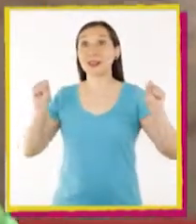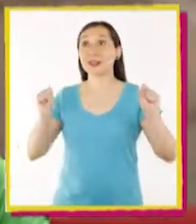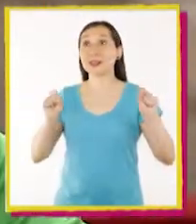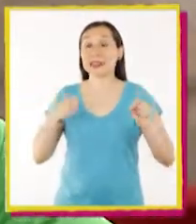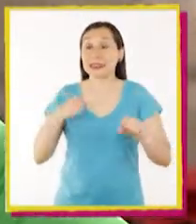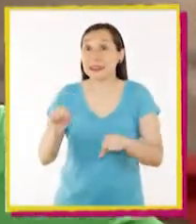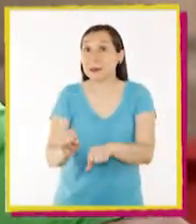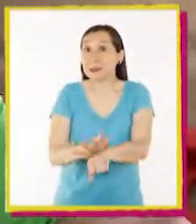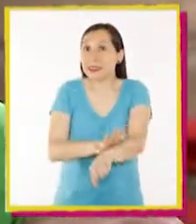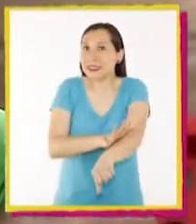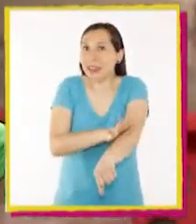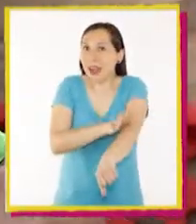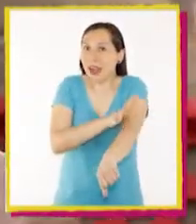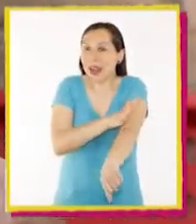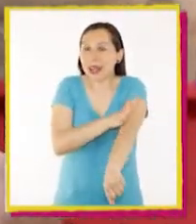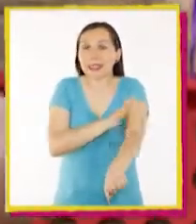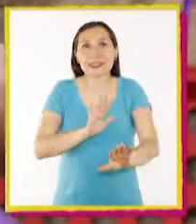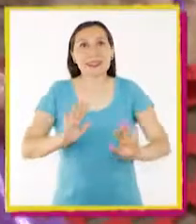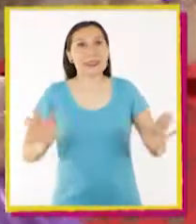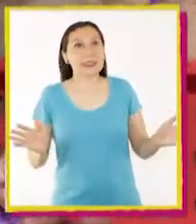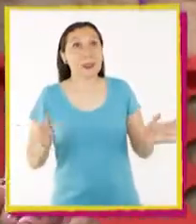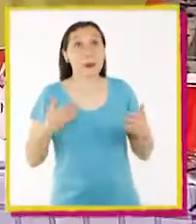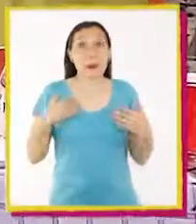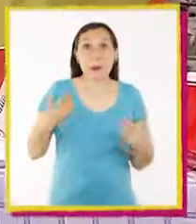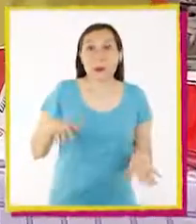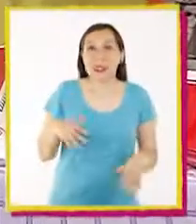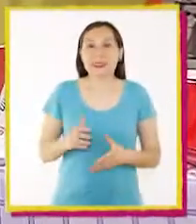Listo, qué emoción.